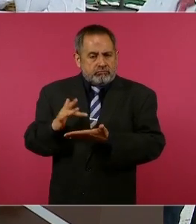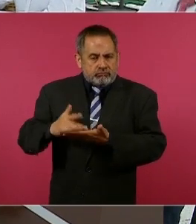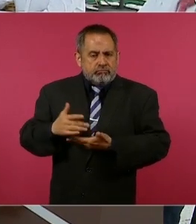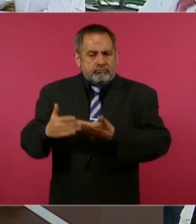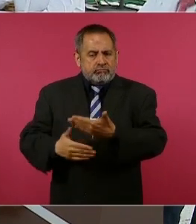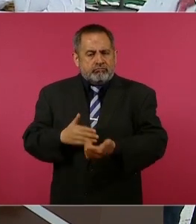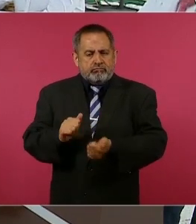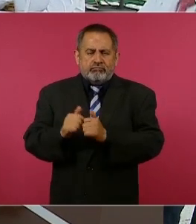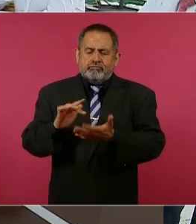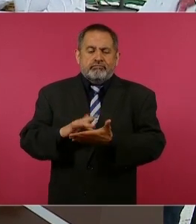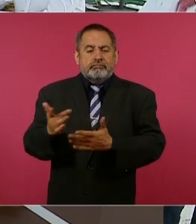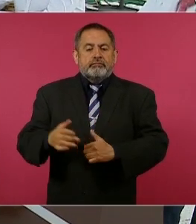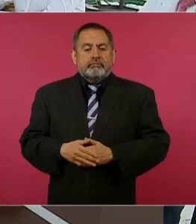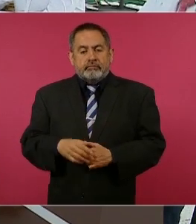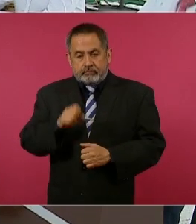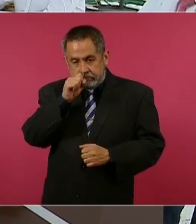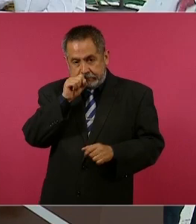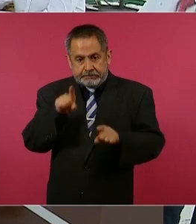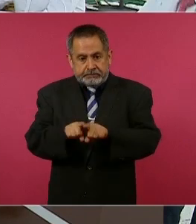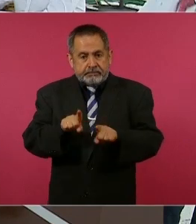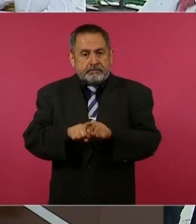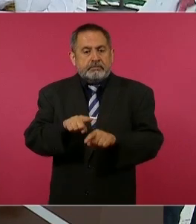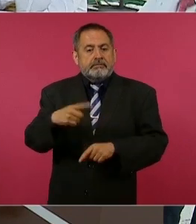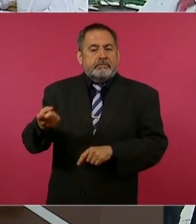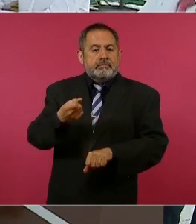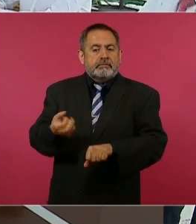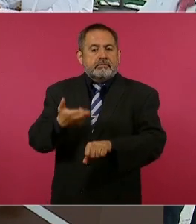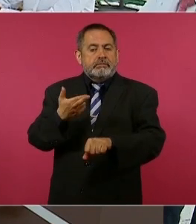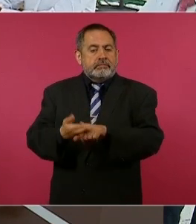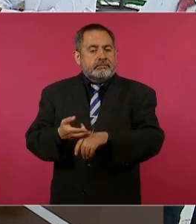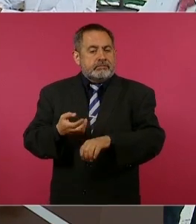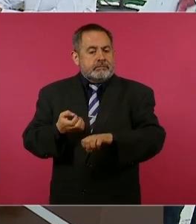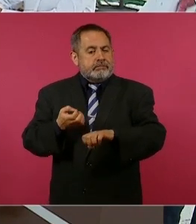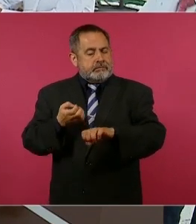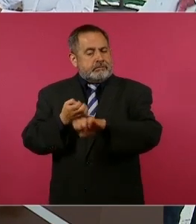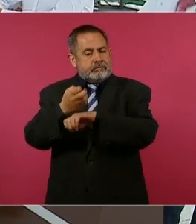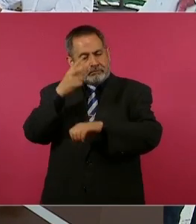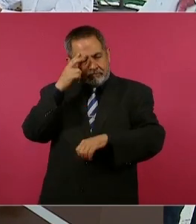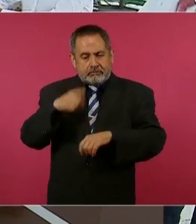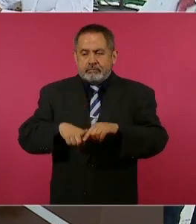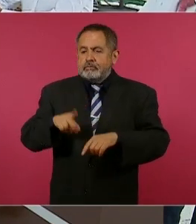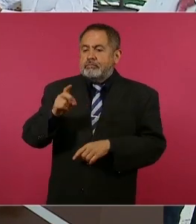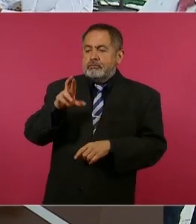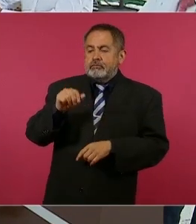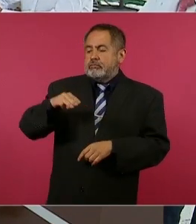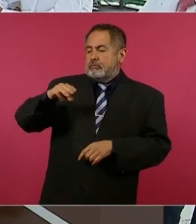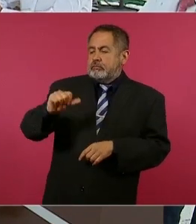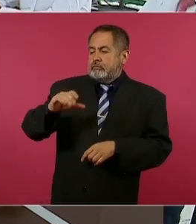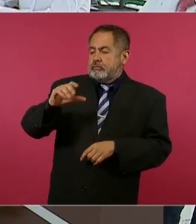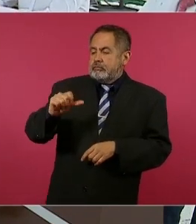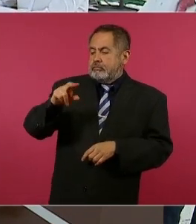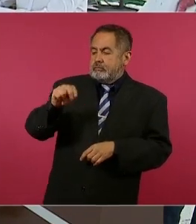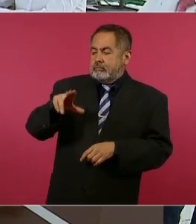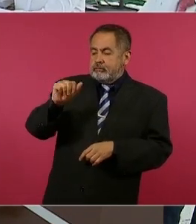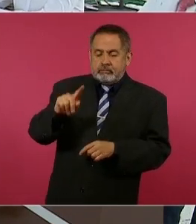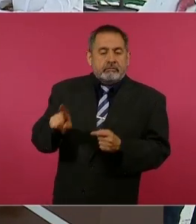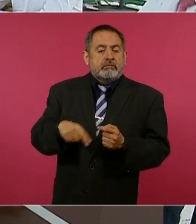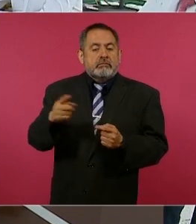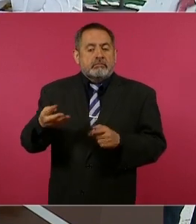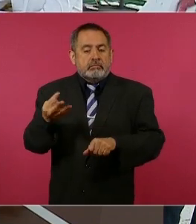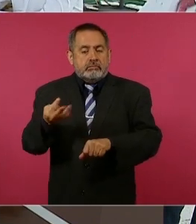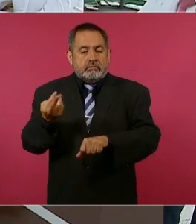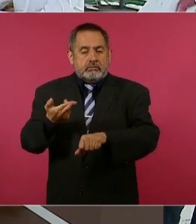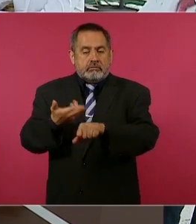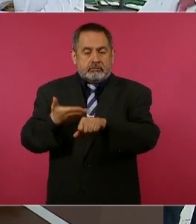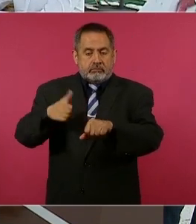lo agradezco, así como la secretaria de Salud en el Estado de México, la doctora Macarena Montoya Olvera, a la tesorera del